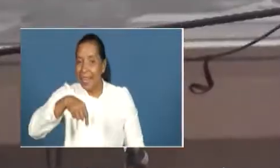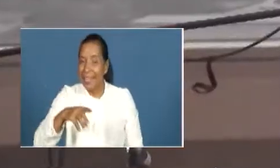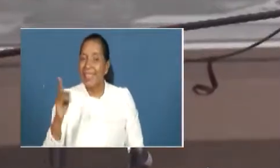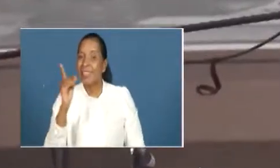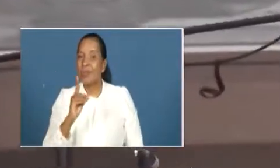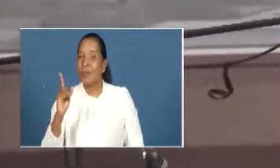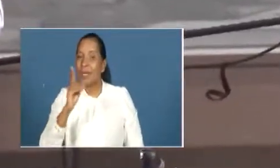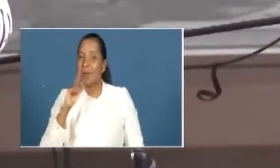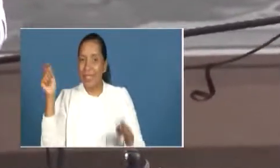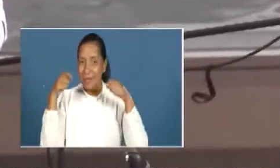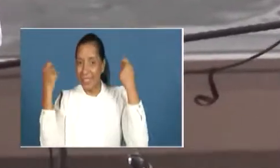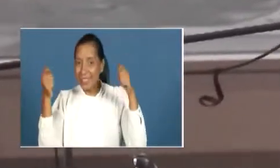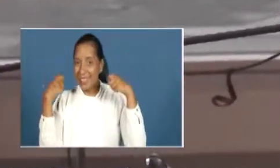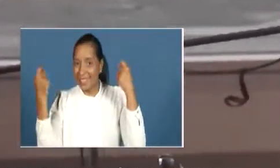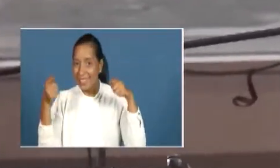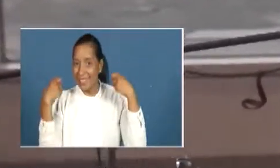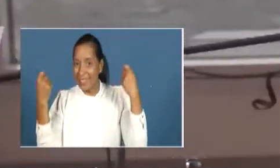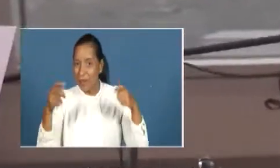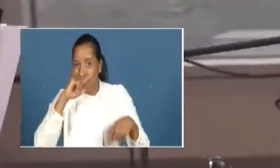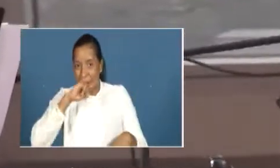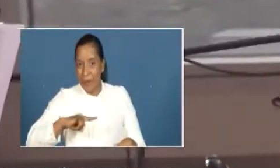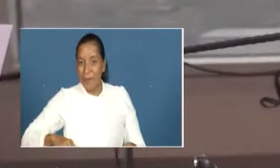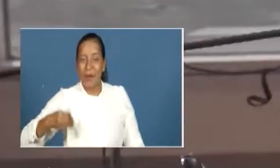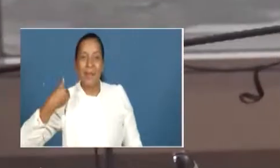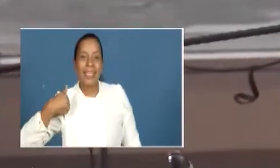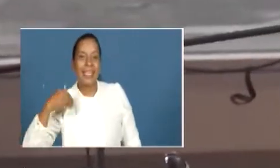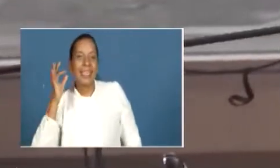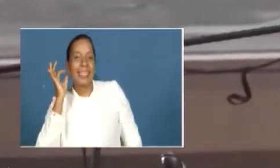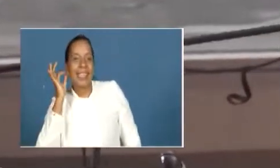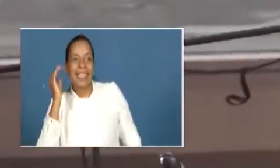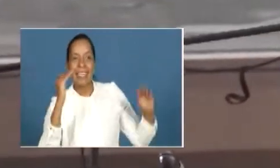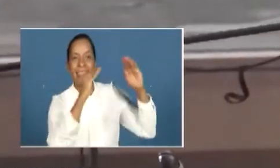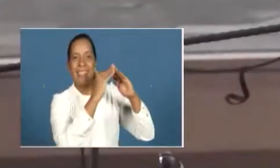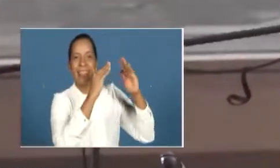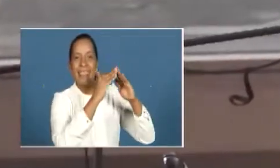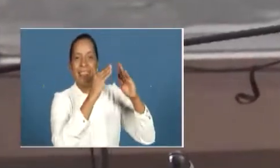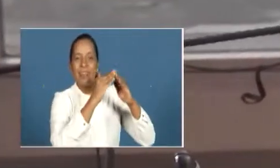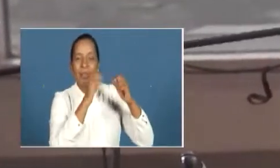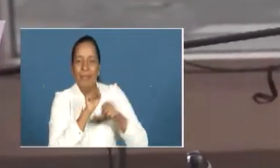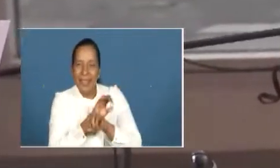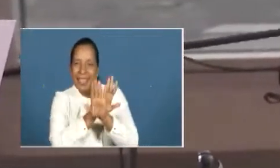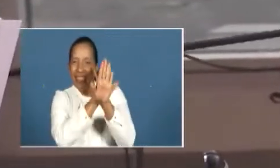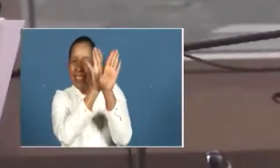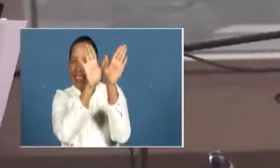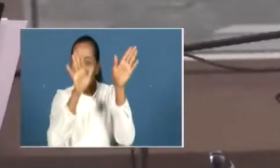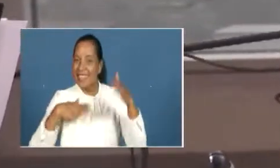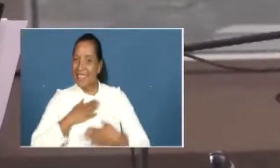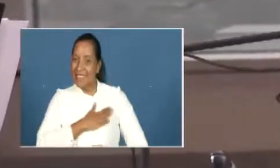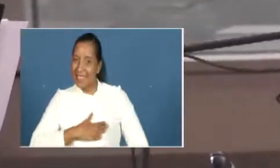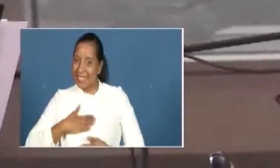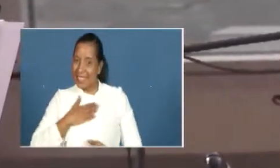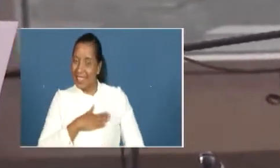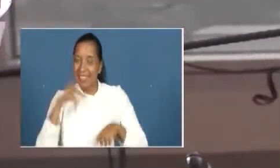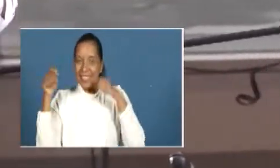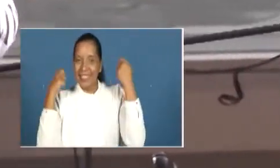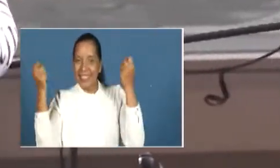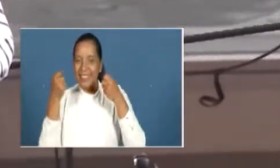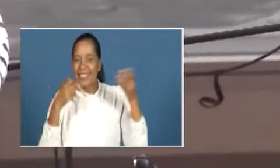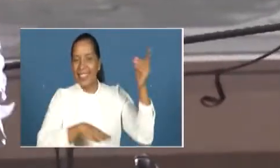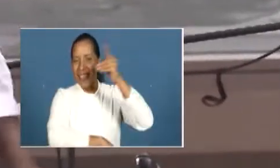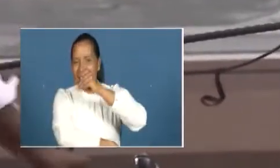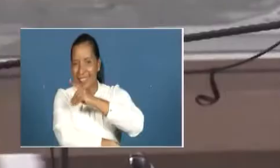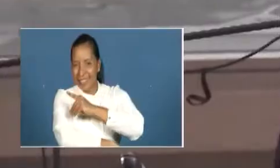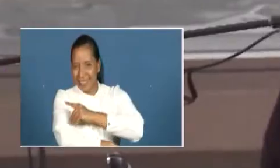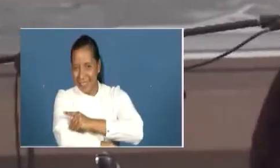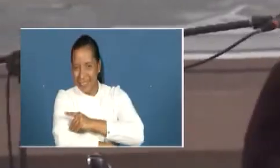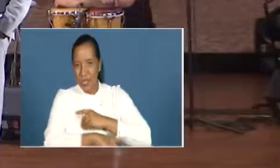estamos celebrando a los más pequeños de la casa con una mañana divertida, conmemorando el Día del Niño y la